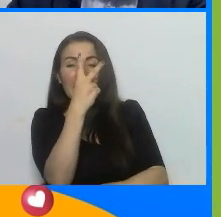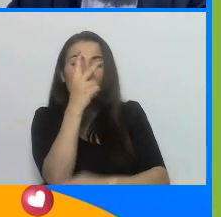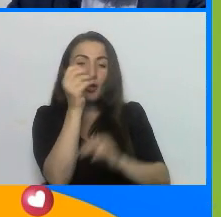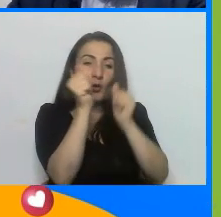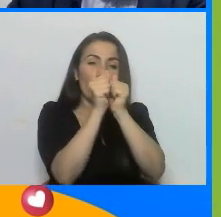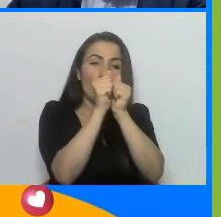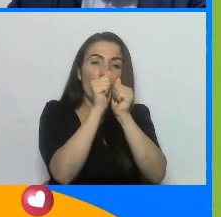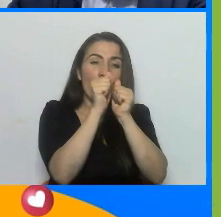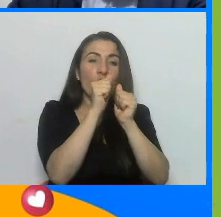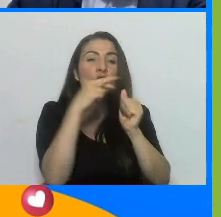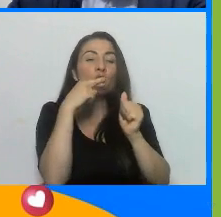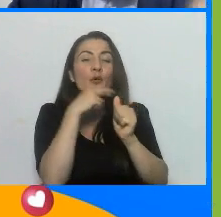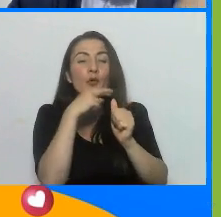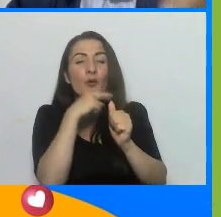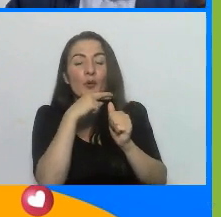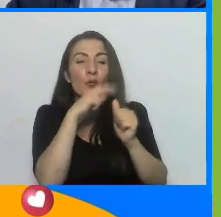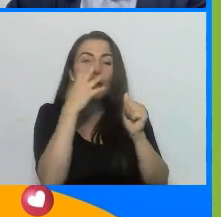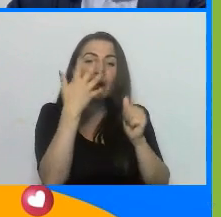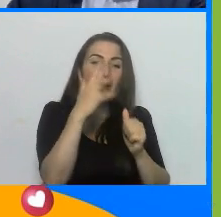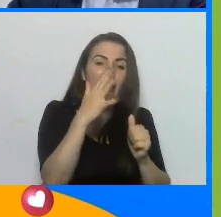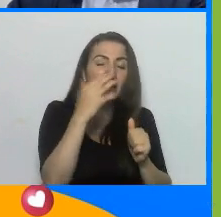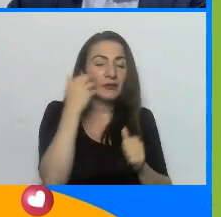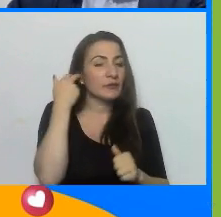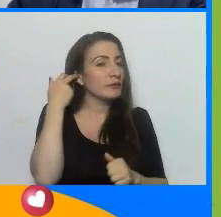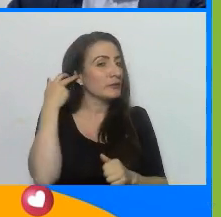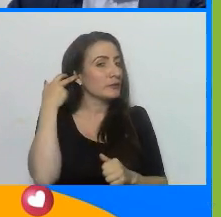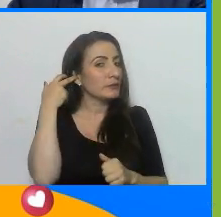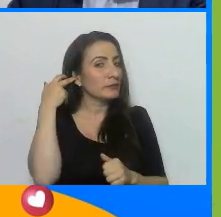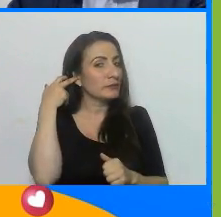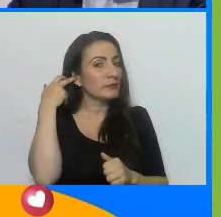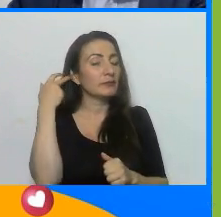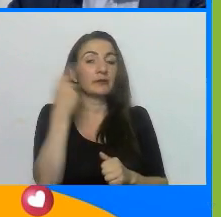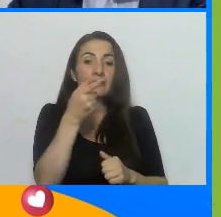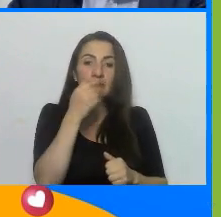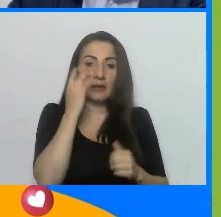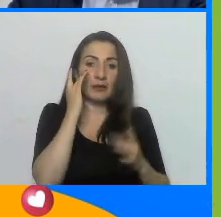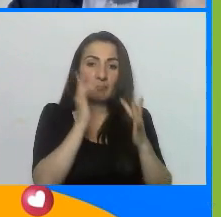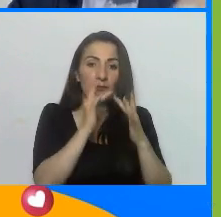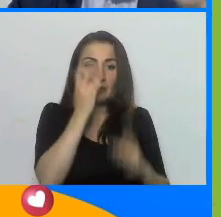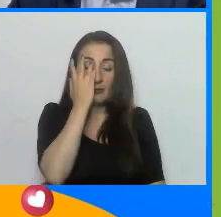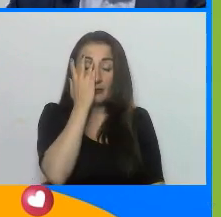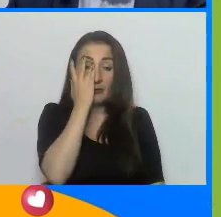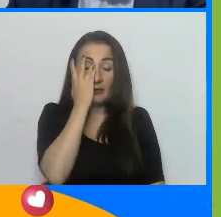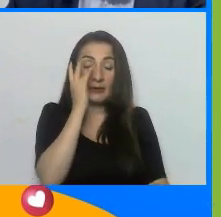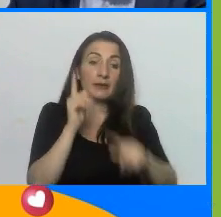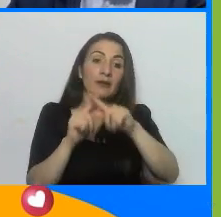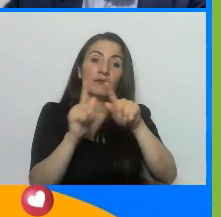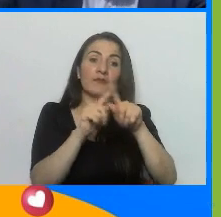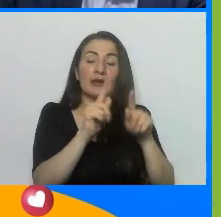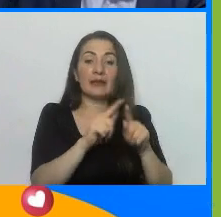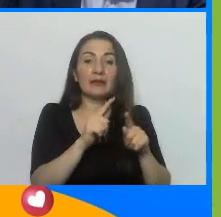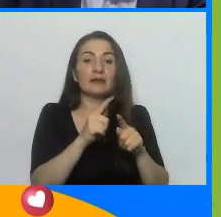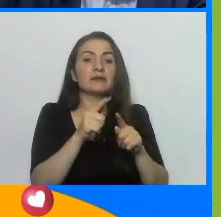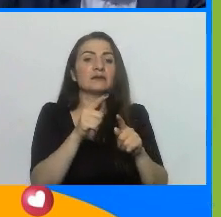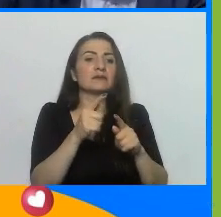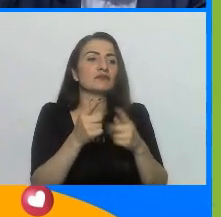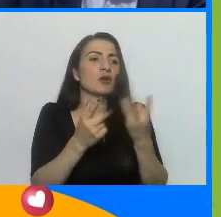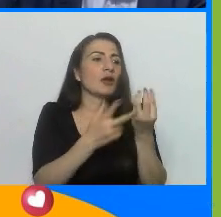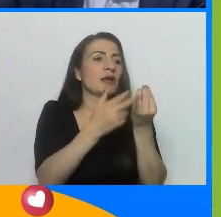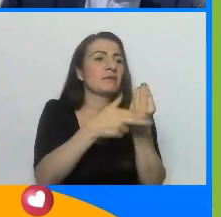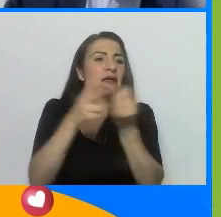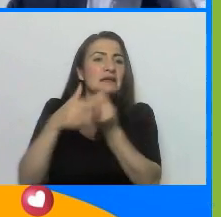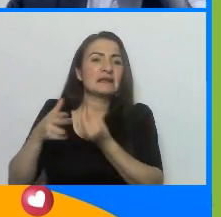aparecen colores rojitos, amarillos. Eso me lo permite la diferencia de especies que hay en